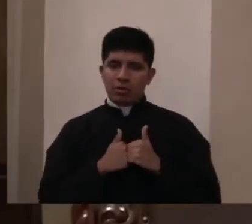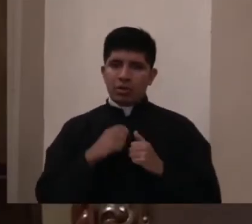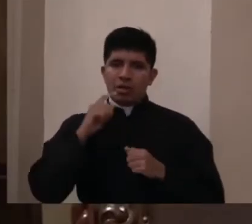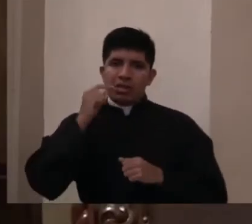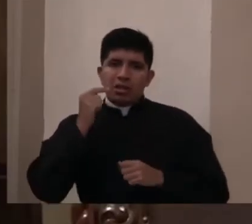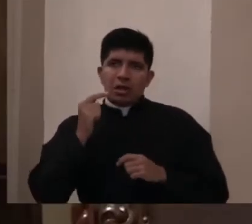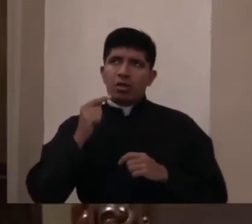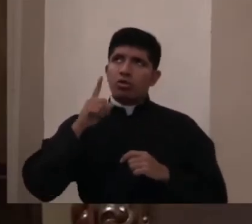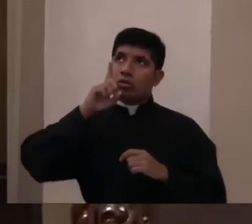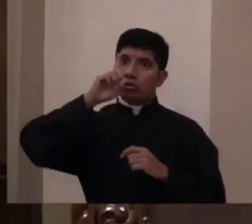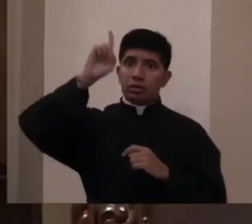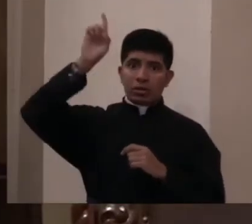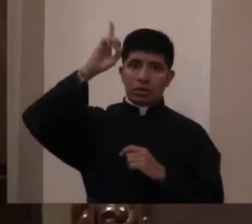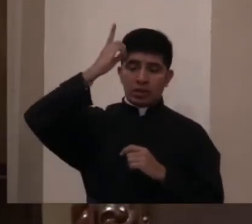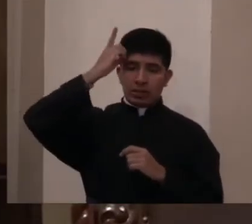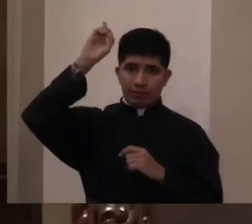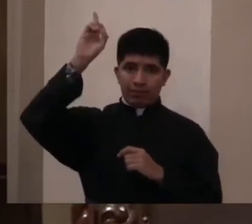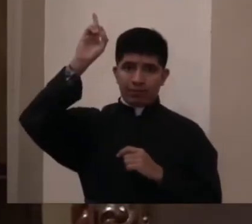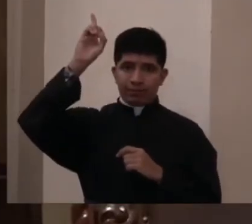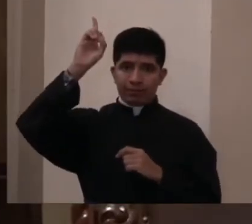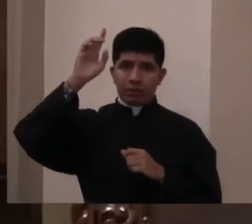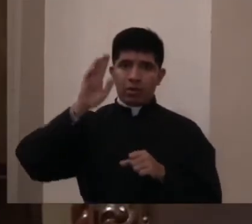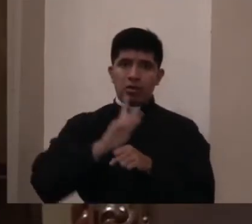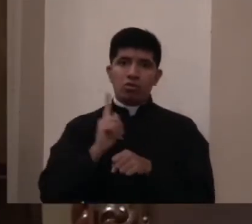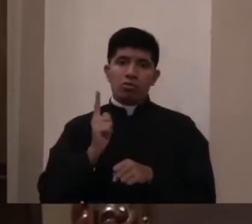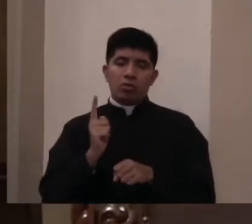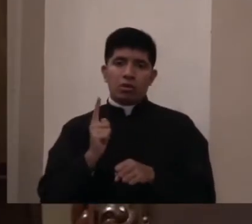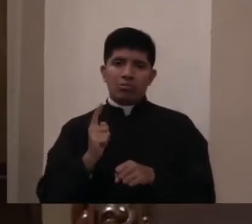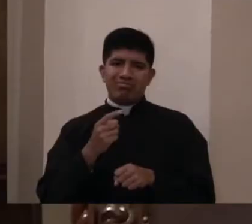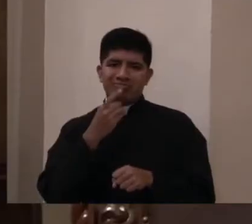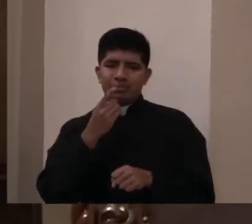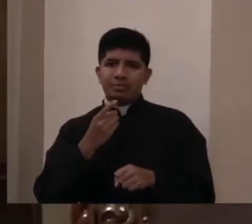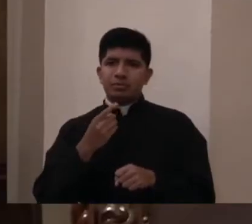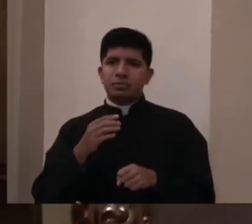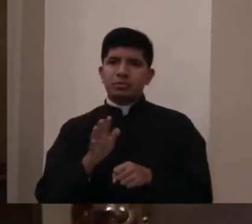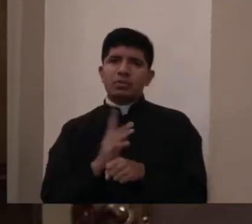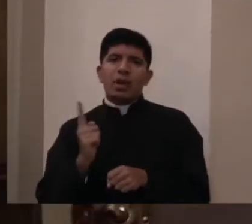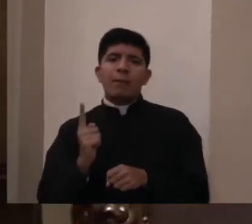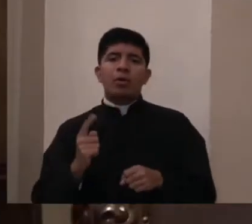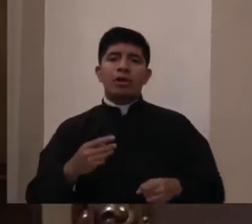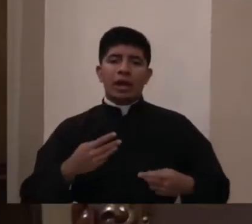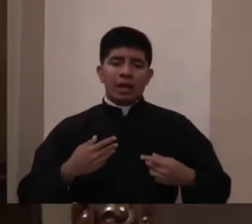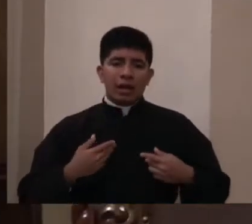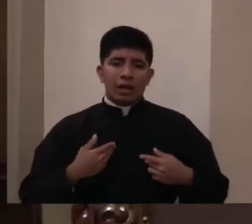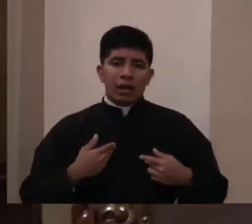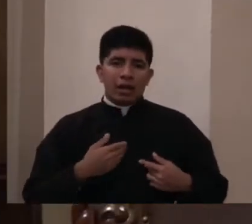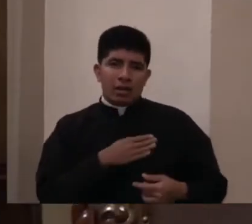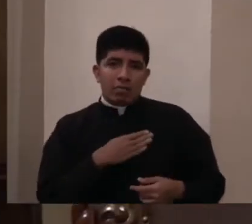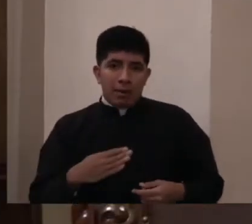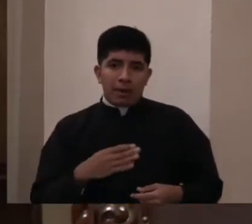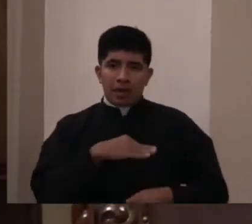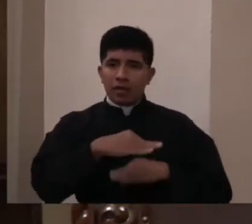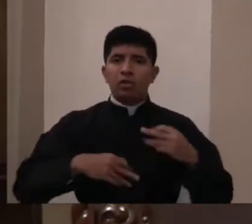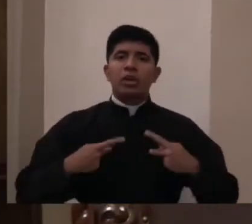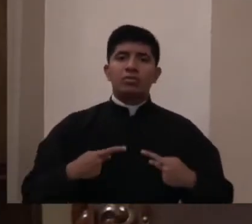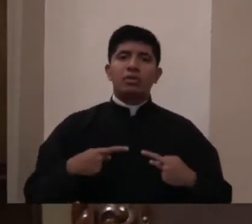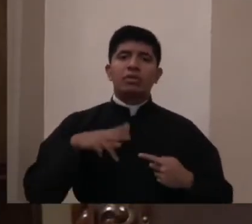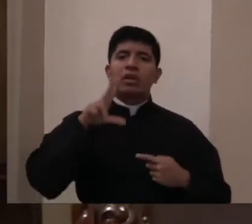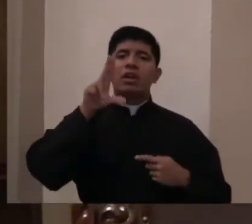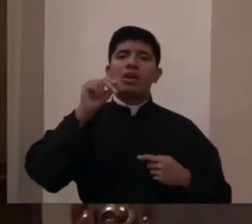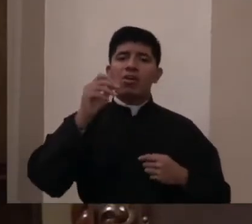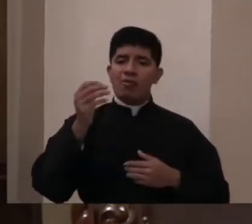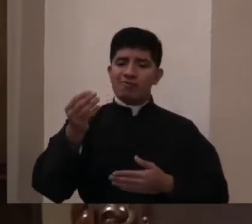cuando decimos qué suerte tienen los que no van a misa y les va tan bien, y a mí, que me porto bien,